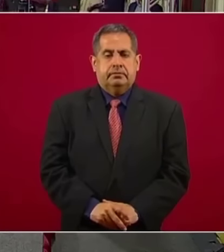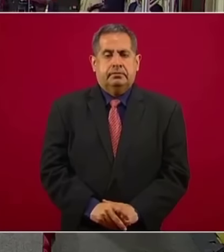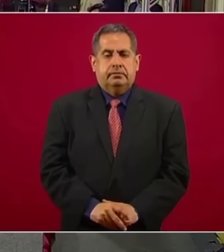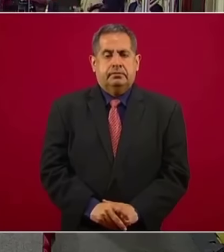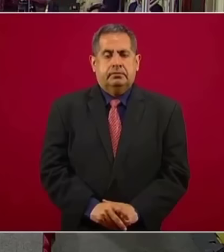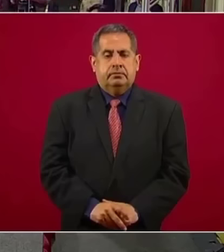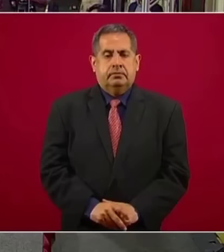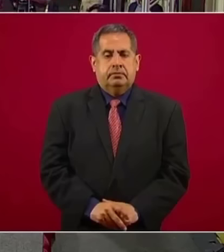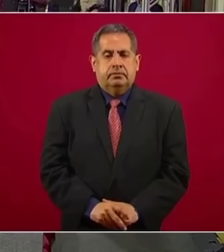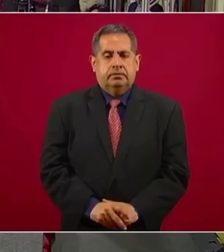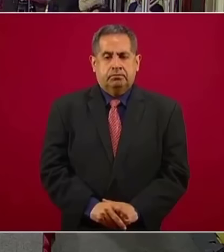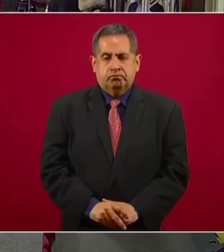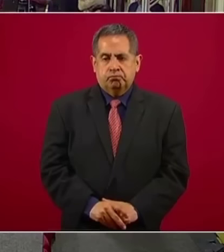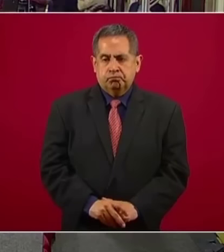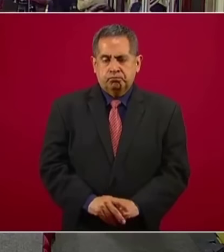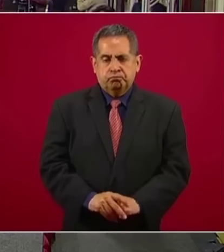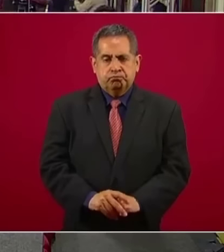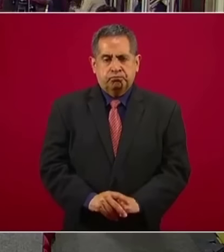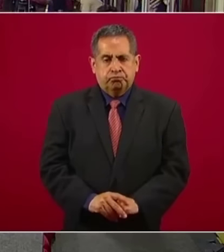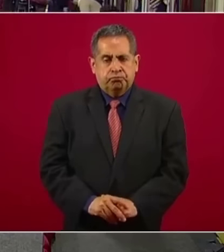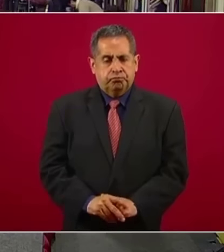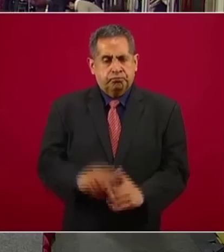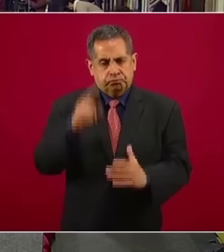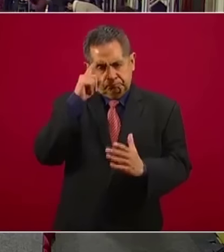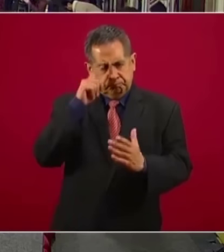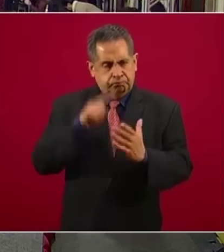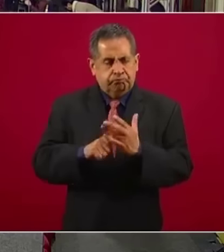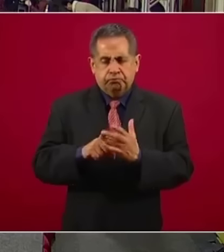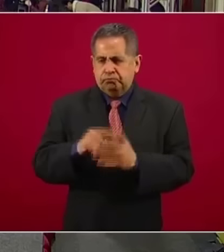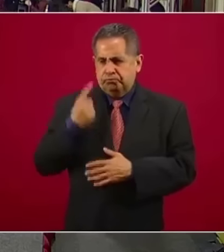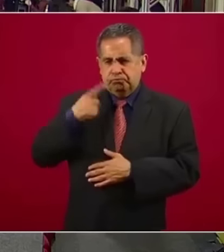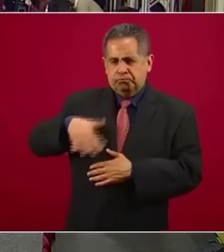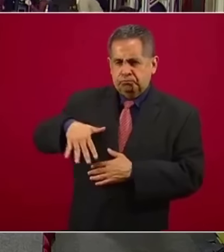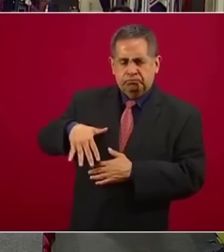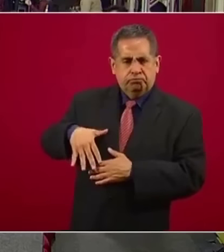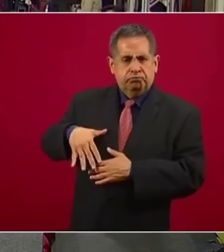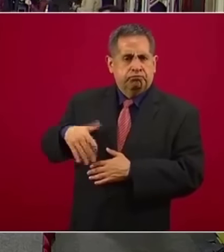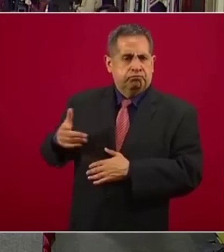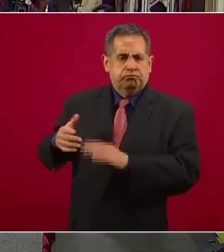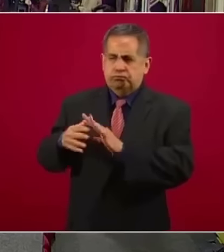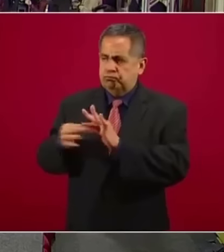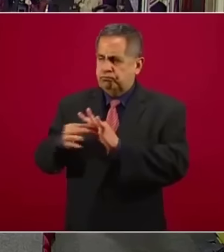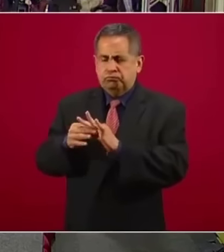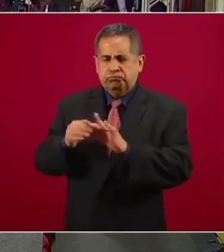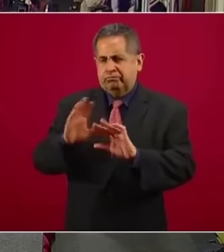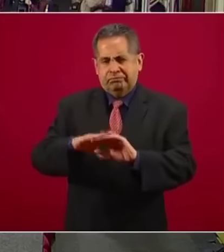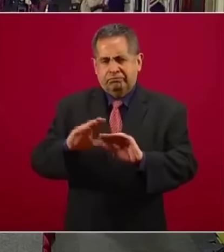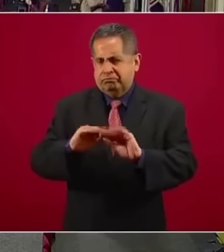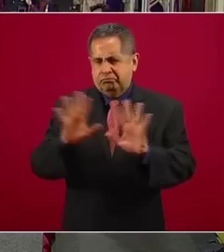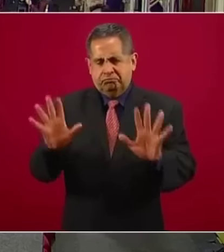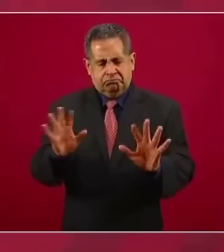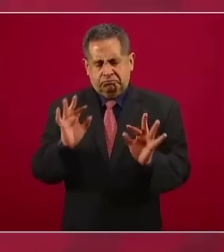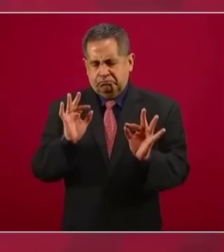Creo que se ha dicho todo, nada más.